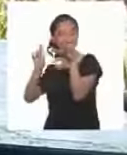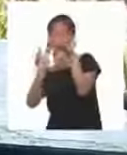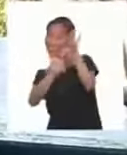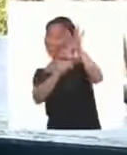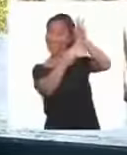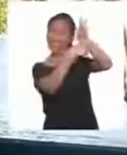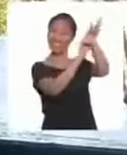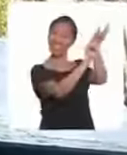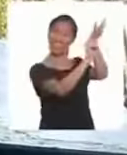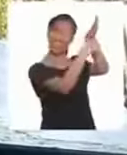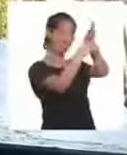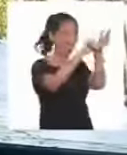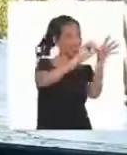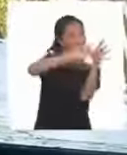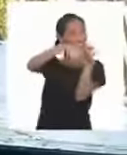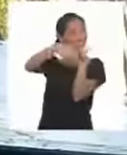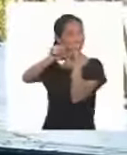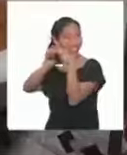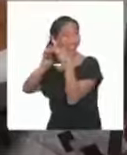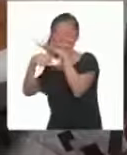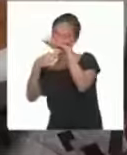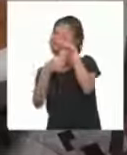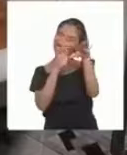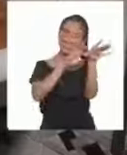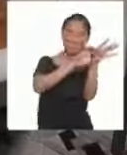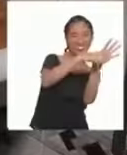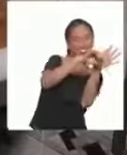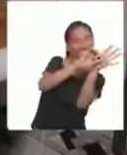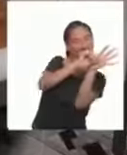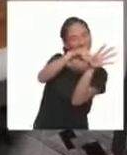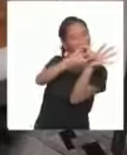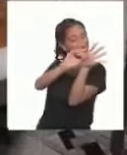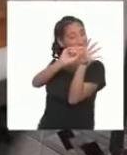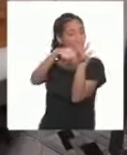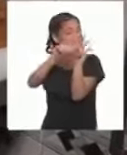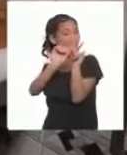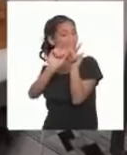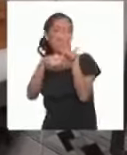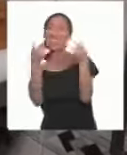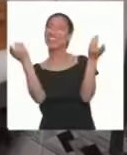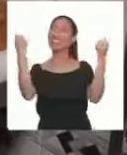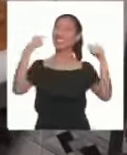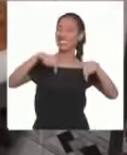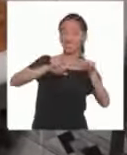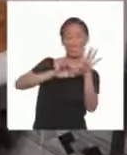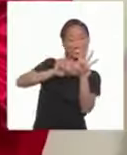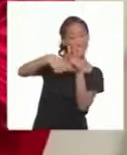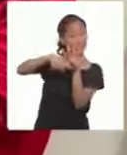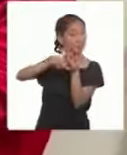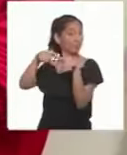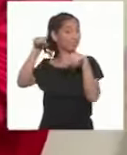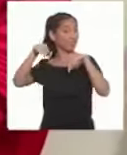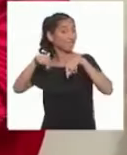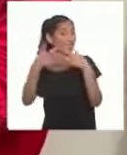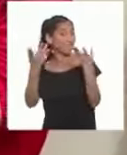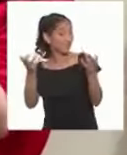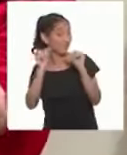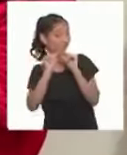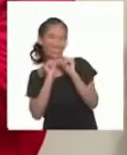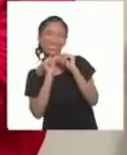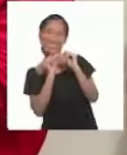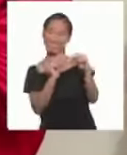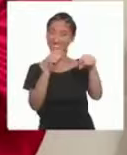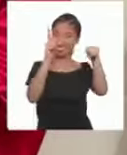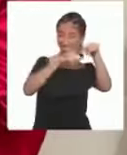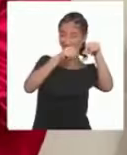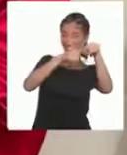pulgar, por si voy a empezar. Yo te froto con mucho jabón. Y ahora